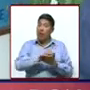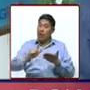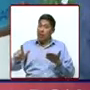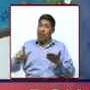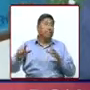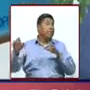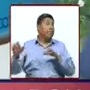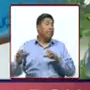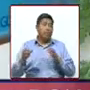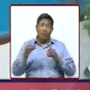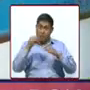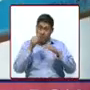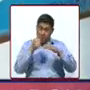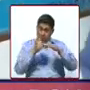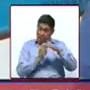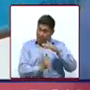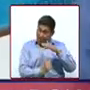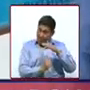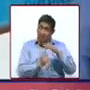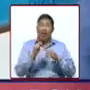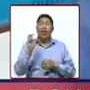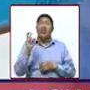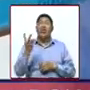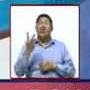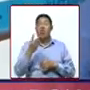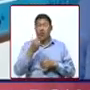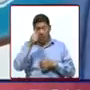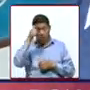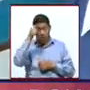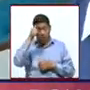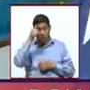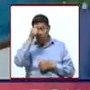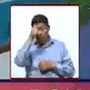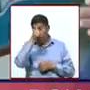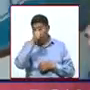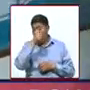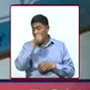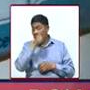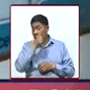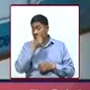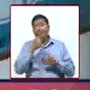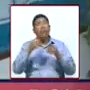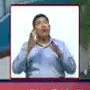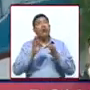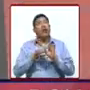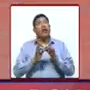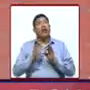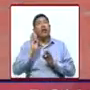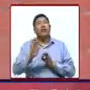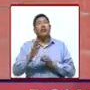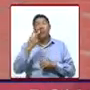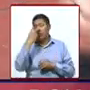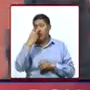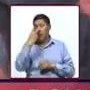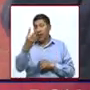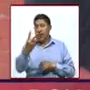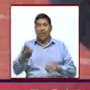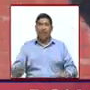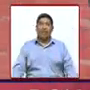estará siendo sometido a la segunda cirugía que podría ya consolidar la rehabilitación total de su vista.